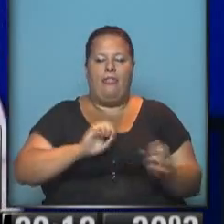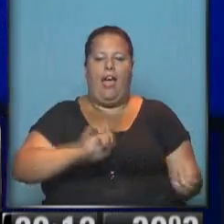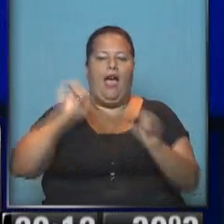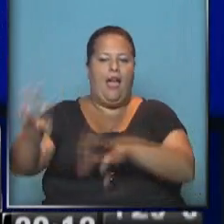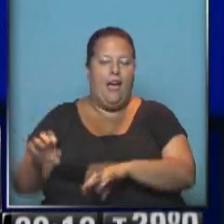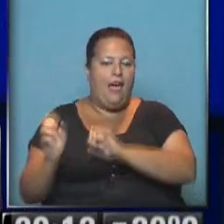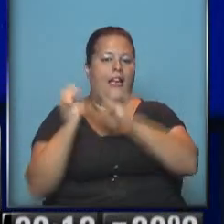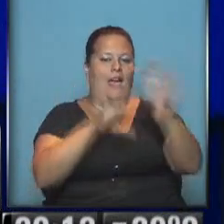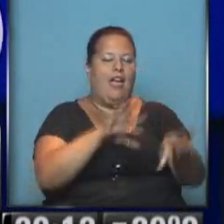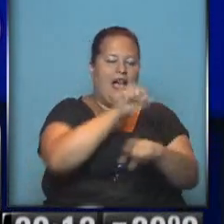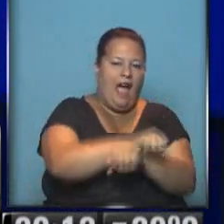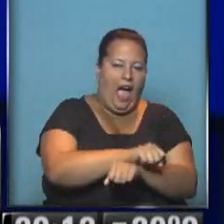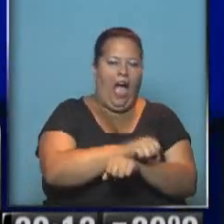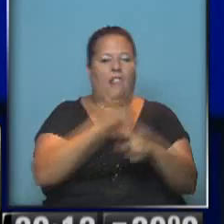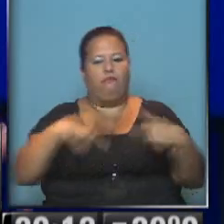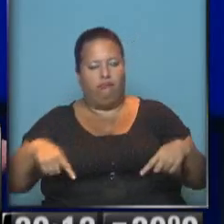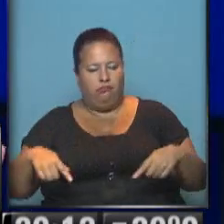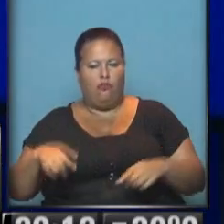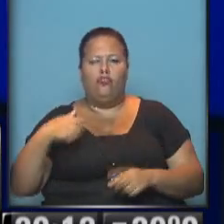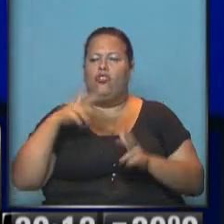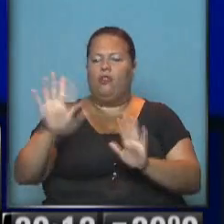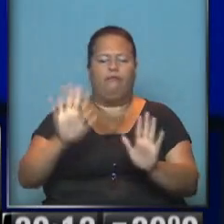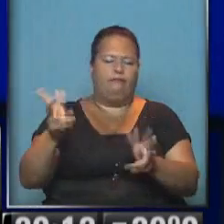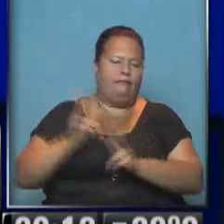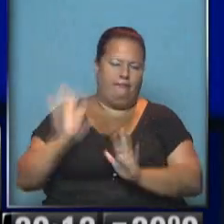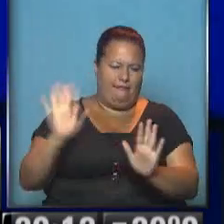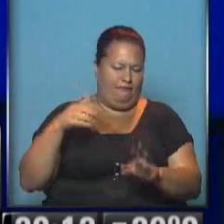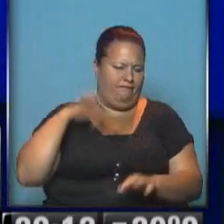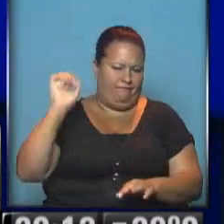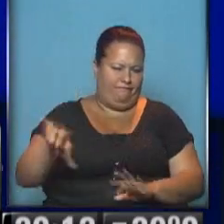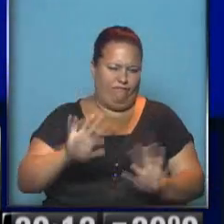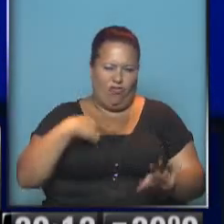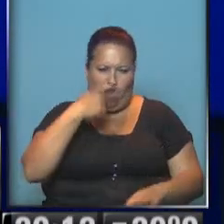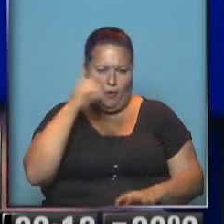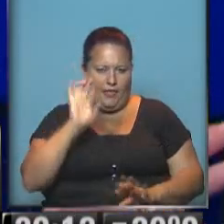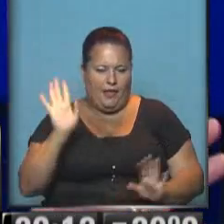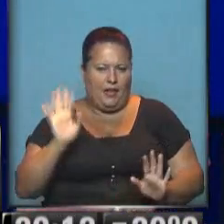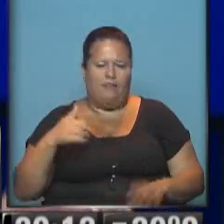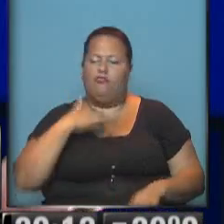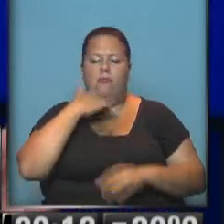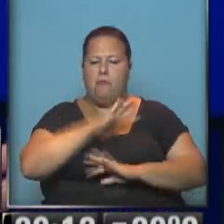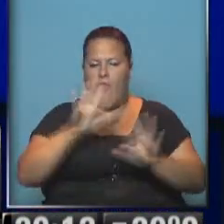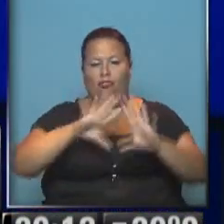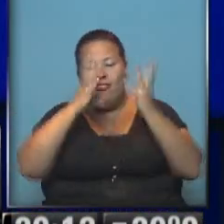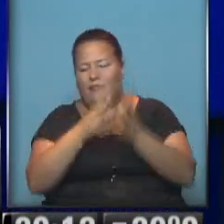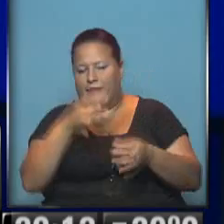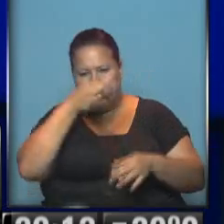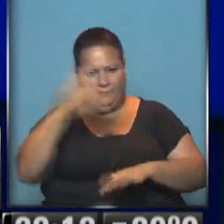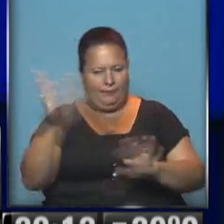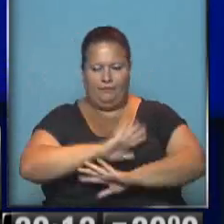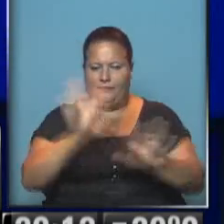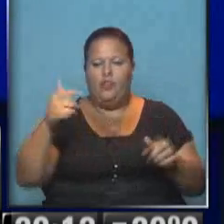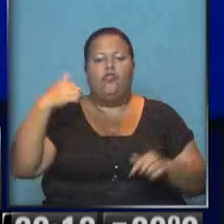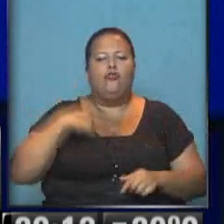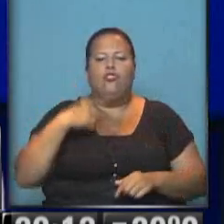que me avisan en la cárcel, trato, todo. Yo dije que no quería saberlo. A mí no me importa más todo eso. Es decir, yo no